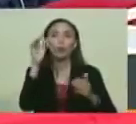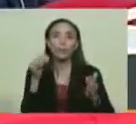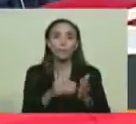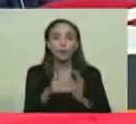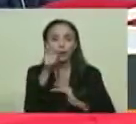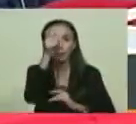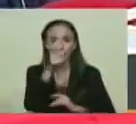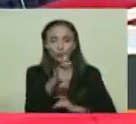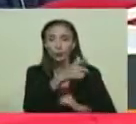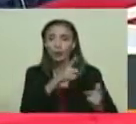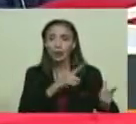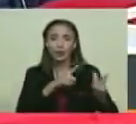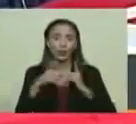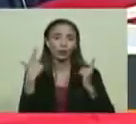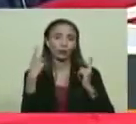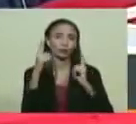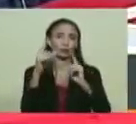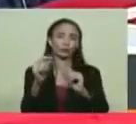para Miranda,